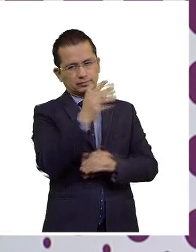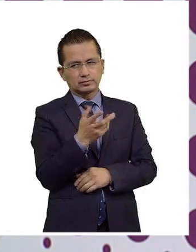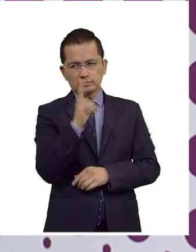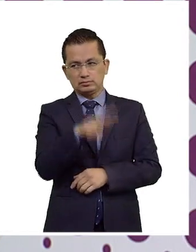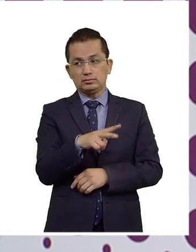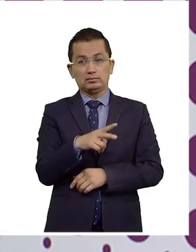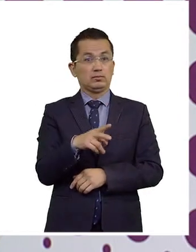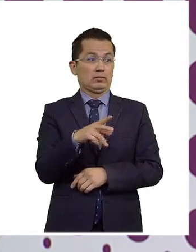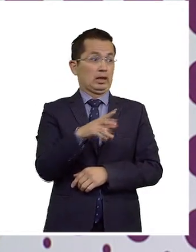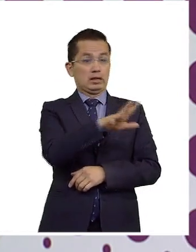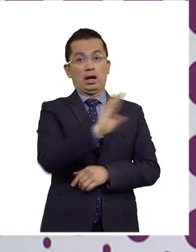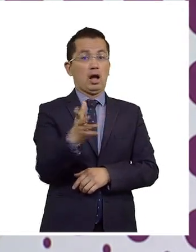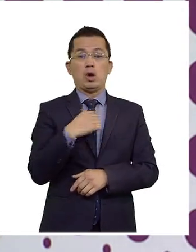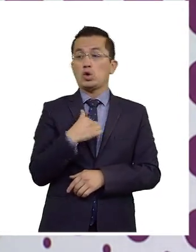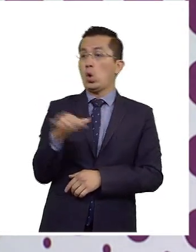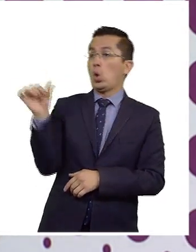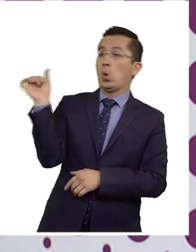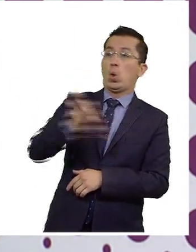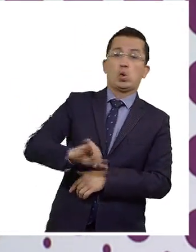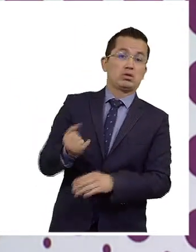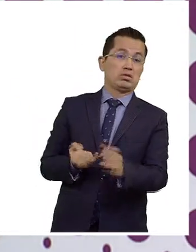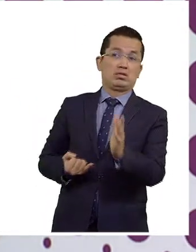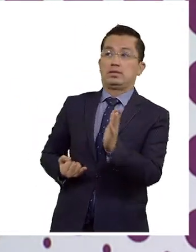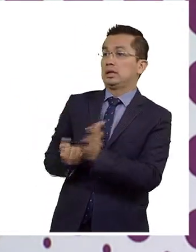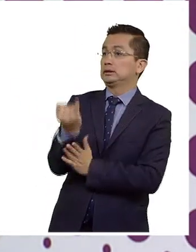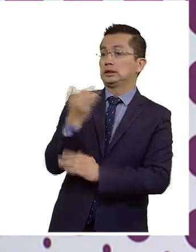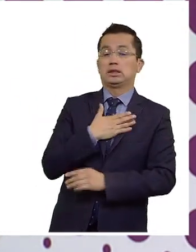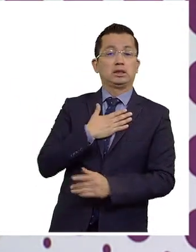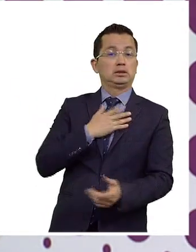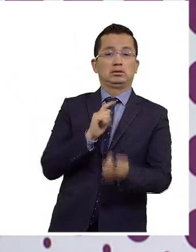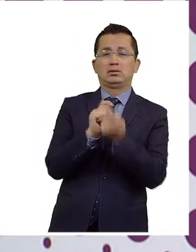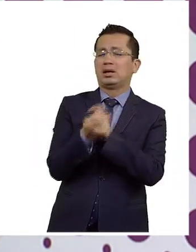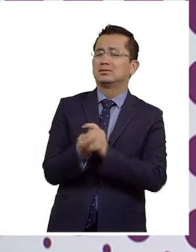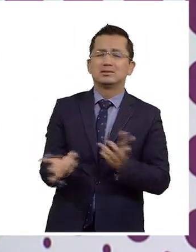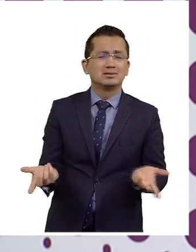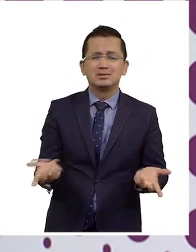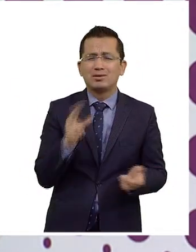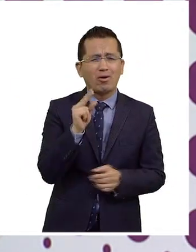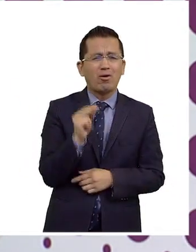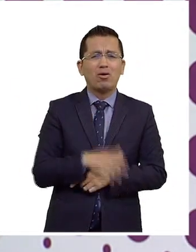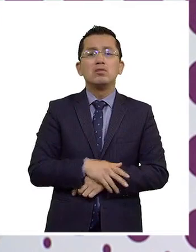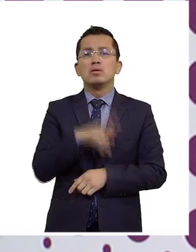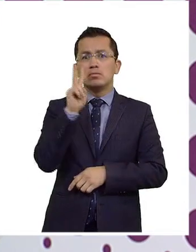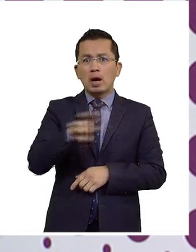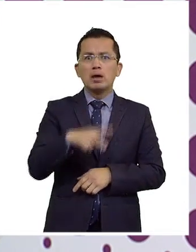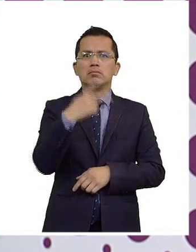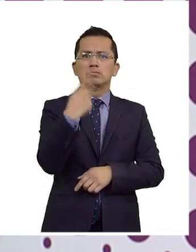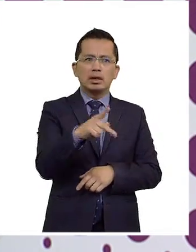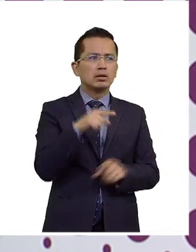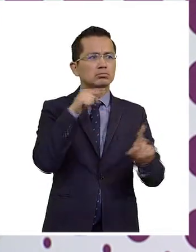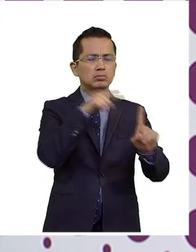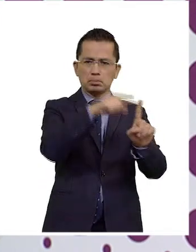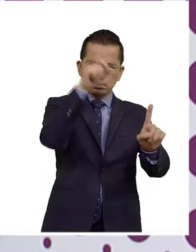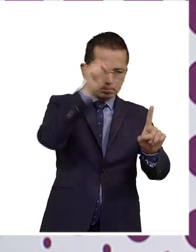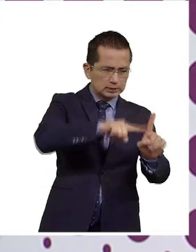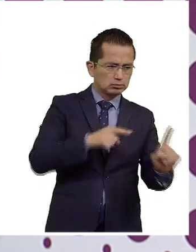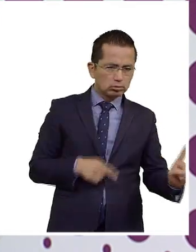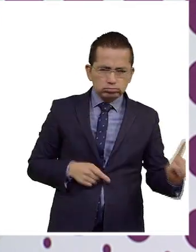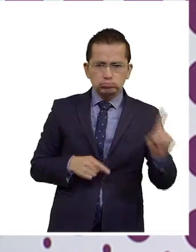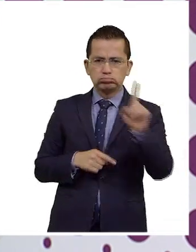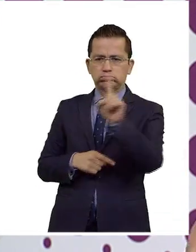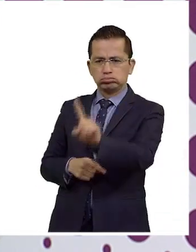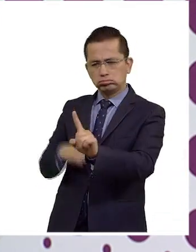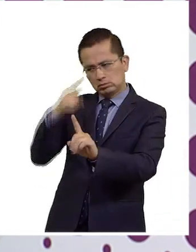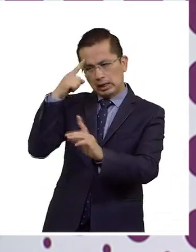que de hoy para mañana ya, ¿no?, eres persona trans, pero el cambio que significa ir ellos mismos ellas mismas